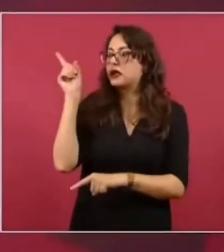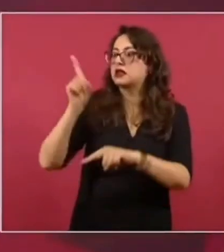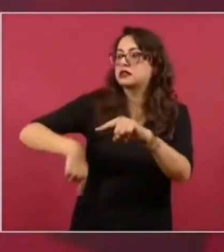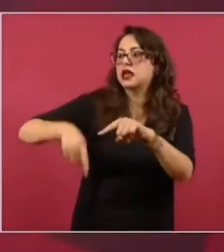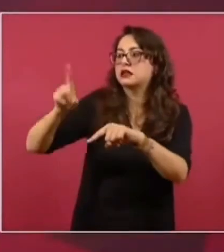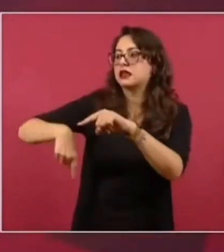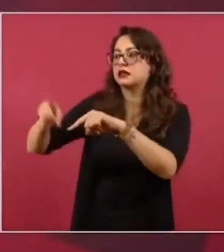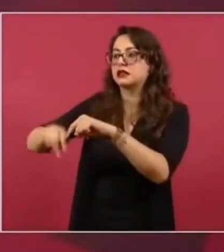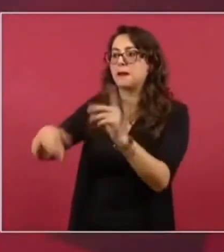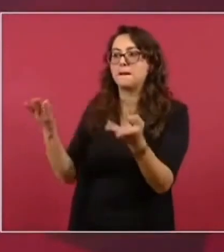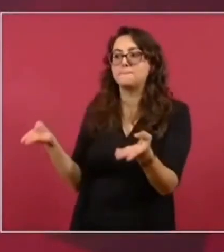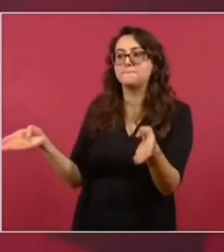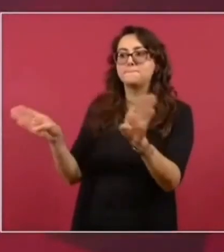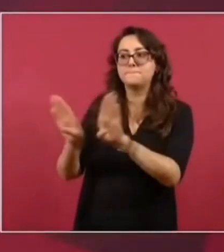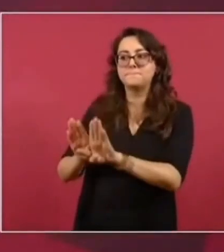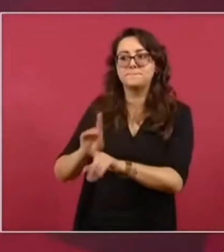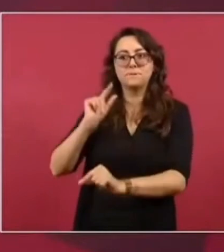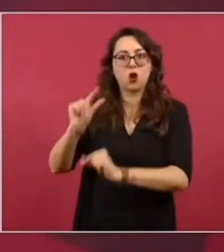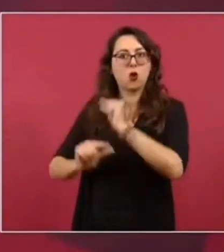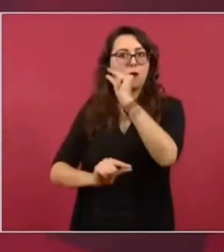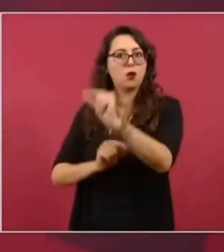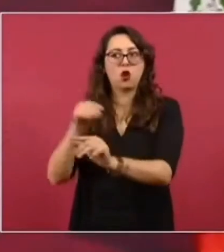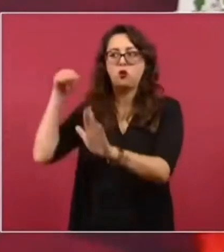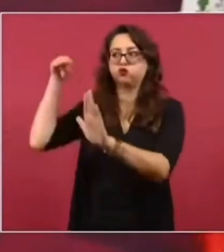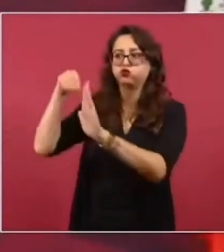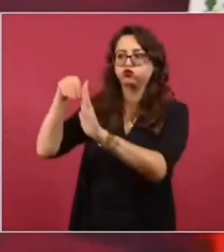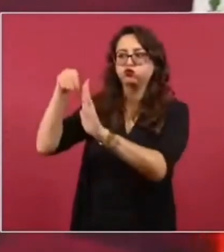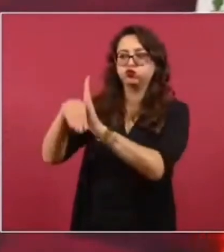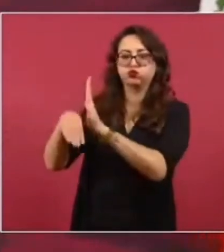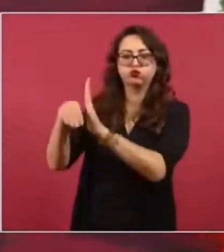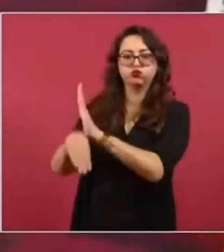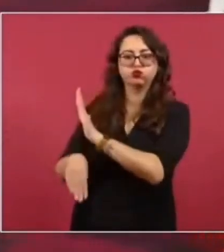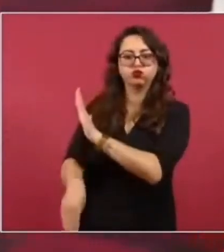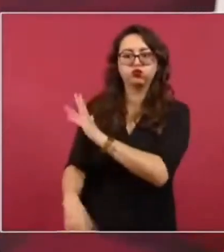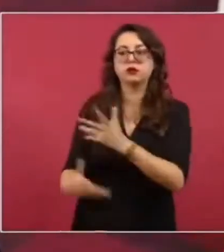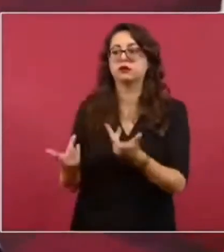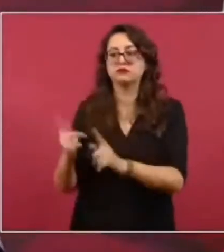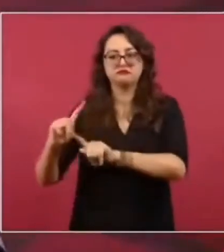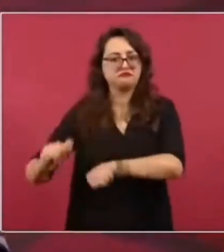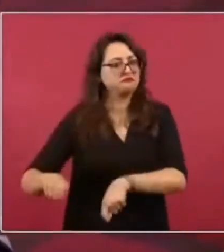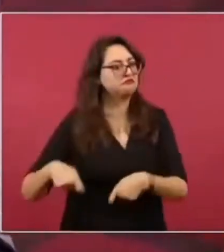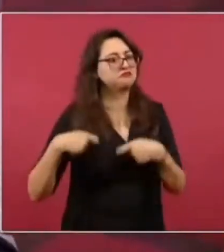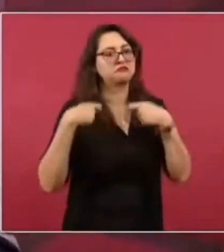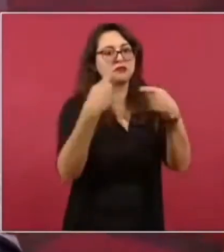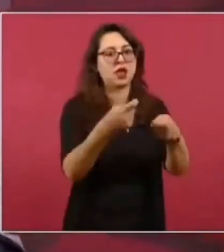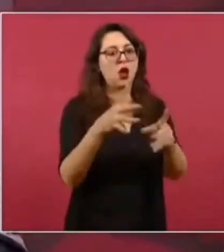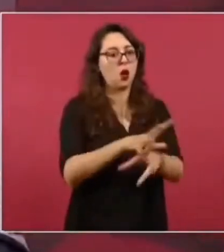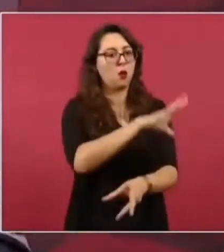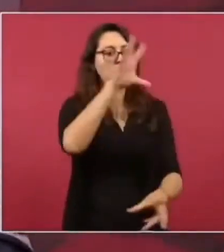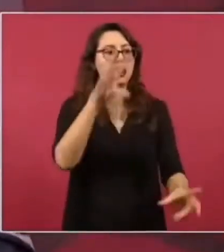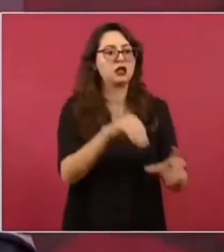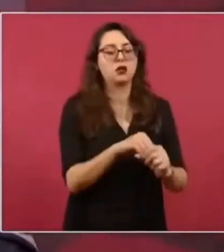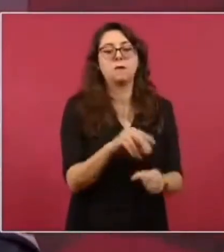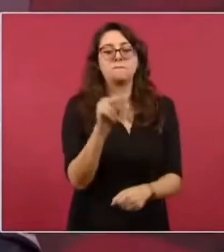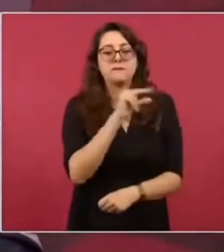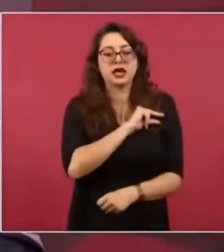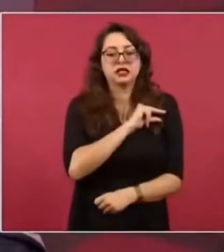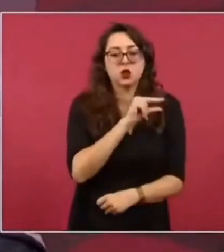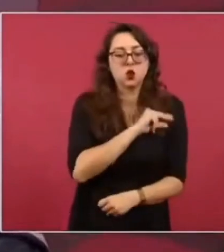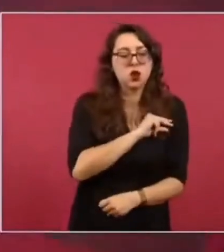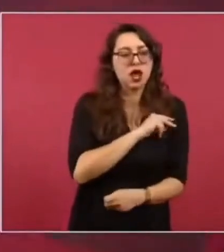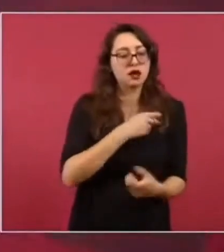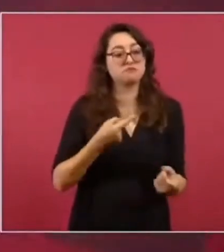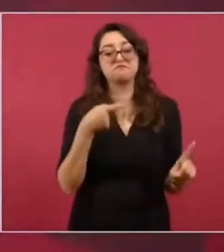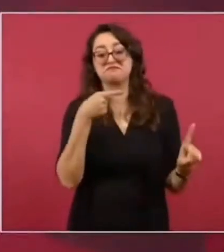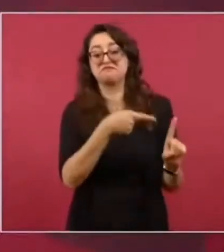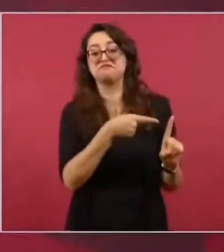privada. El que tiene para pagar una escuela privada, el que tiene